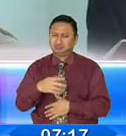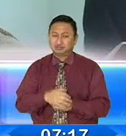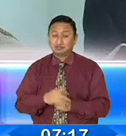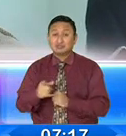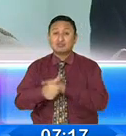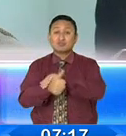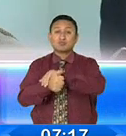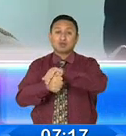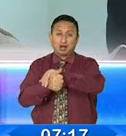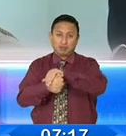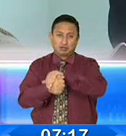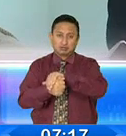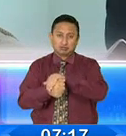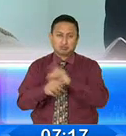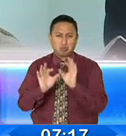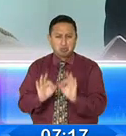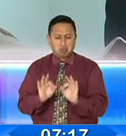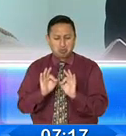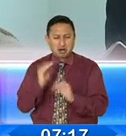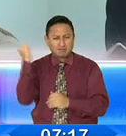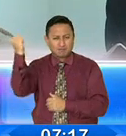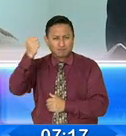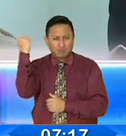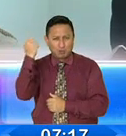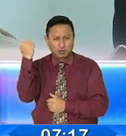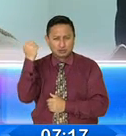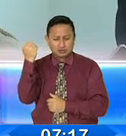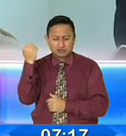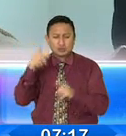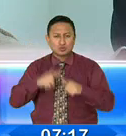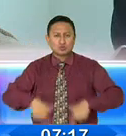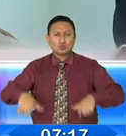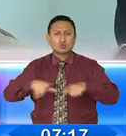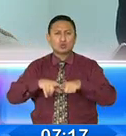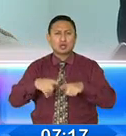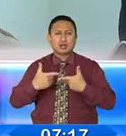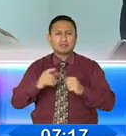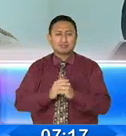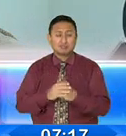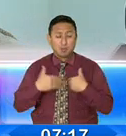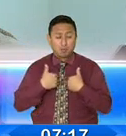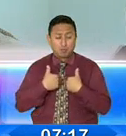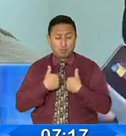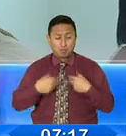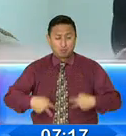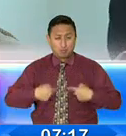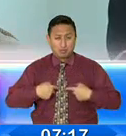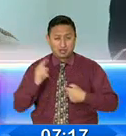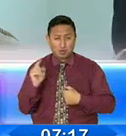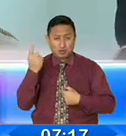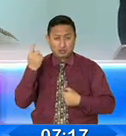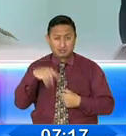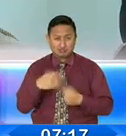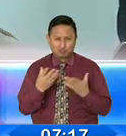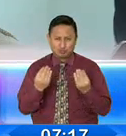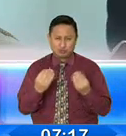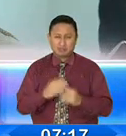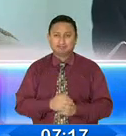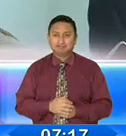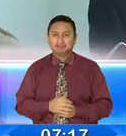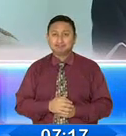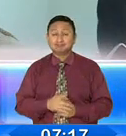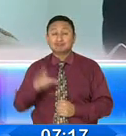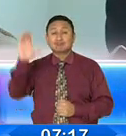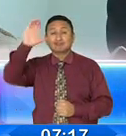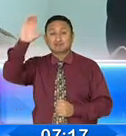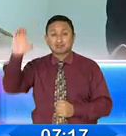Galápagos, que son bien conocidas como una biodiversidad muy única en el mundo. Tiene la costa,